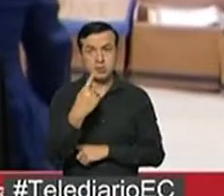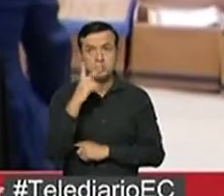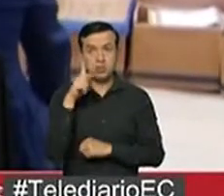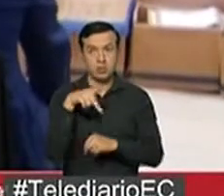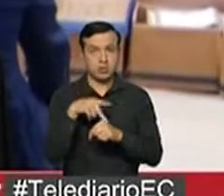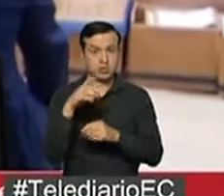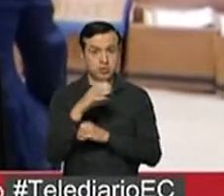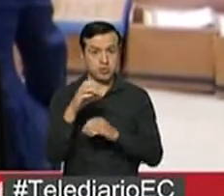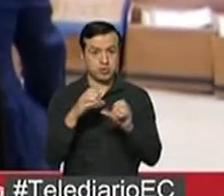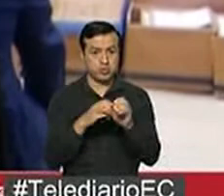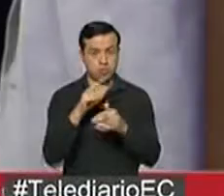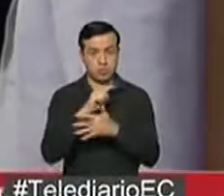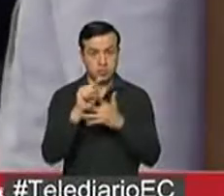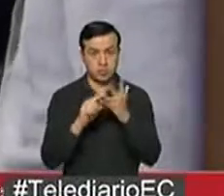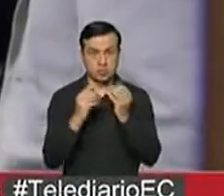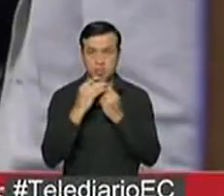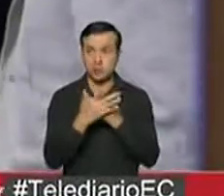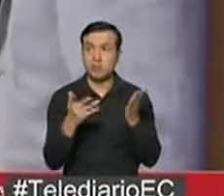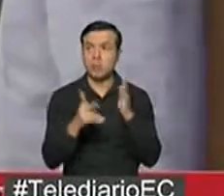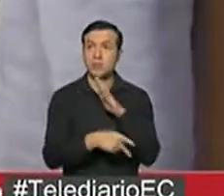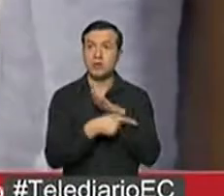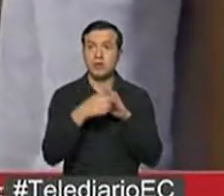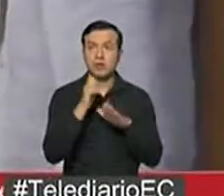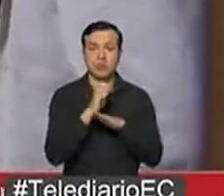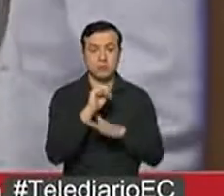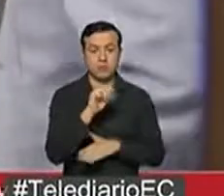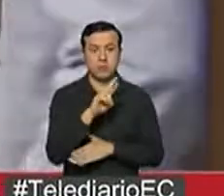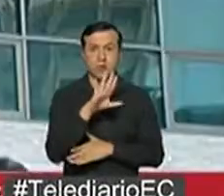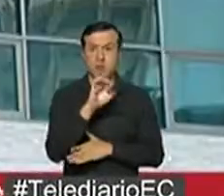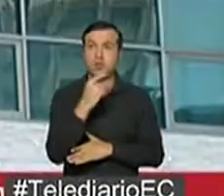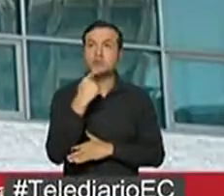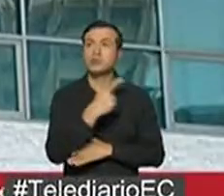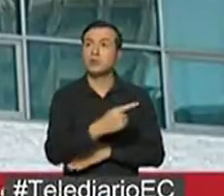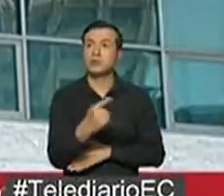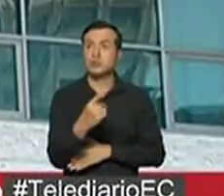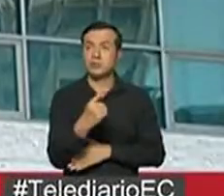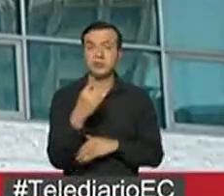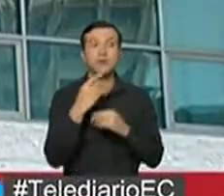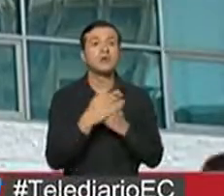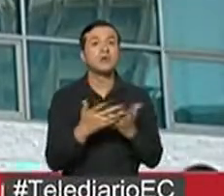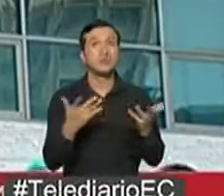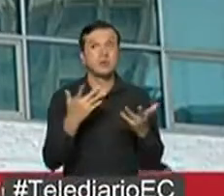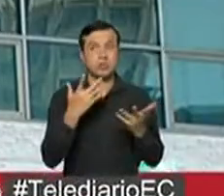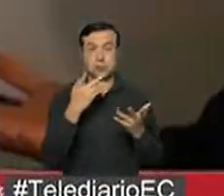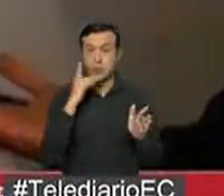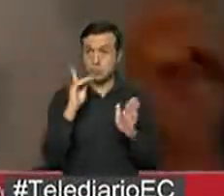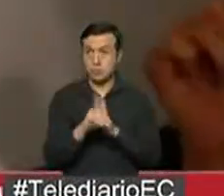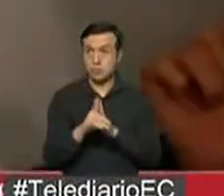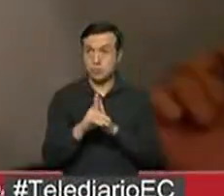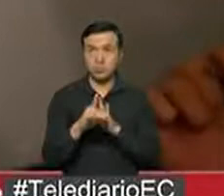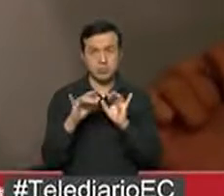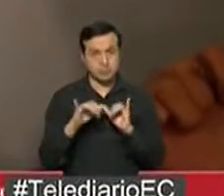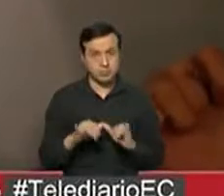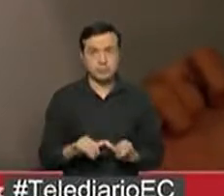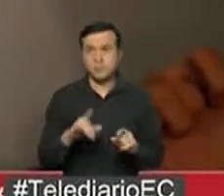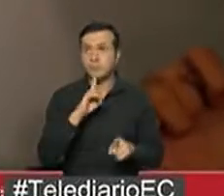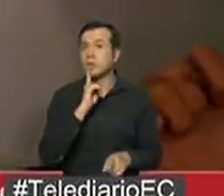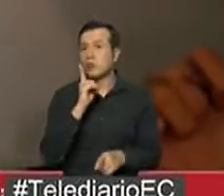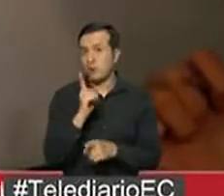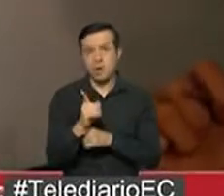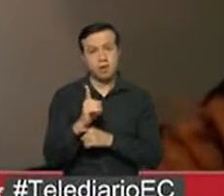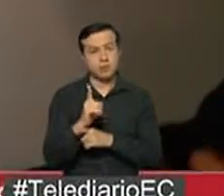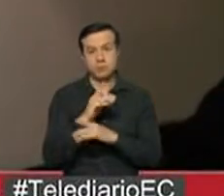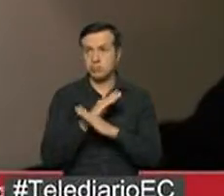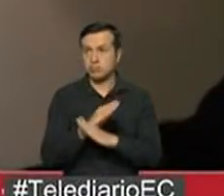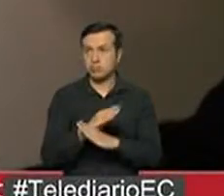contable el procurador de petroecuador a marco prado indica que estos alegatos serán a pelados sin duda sin